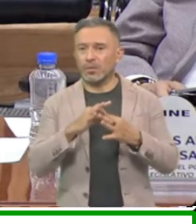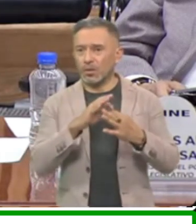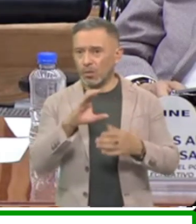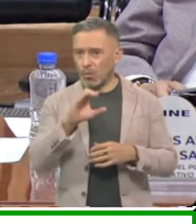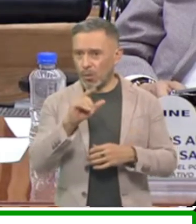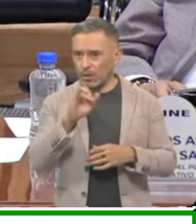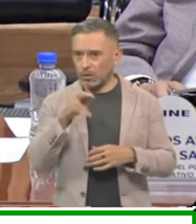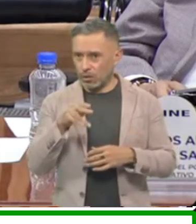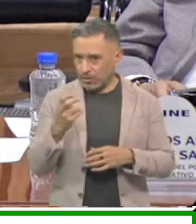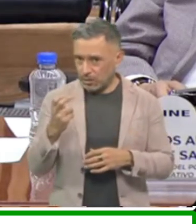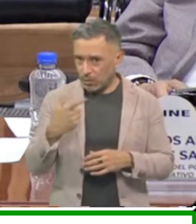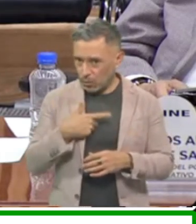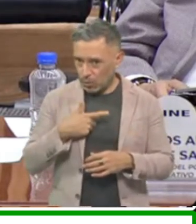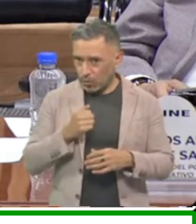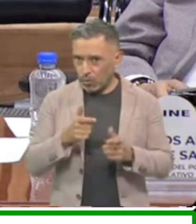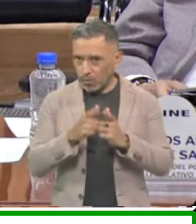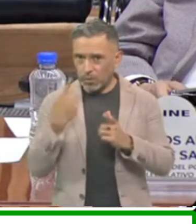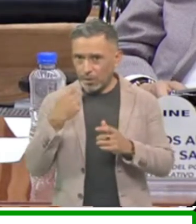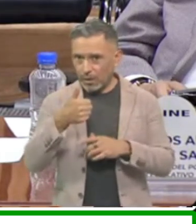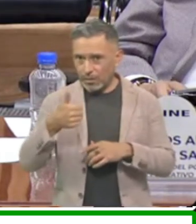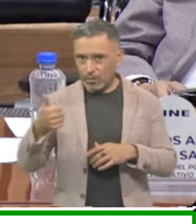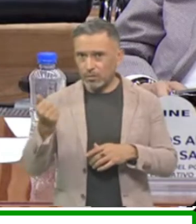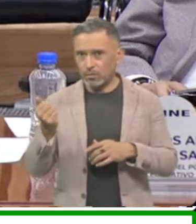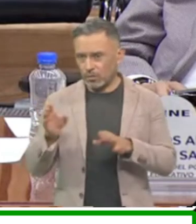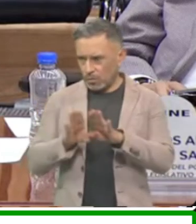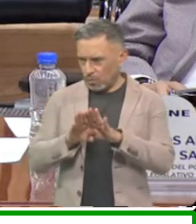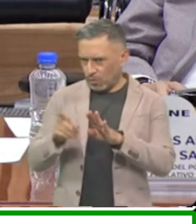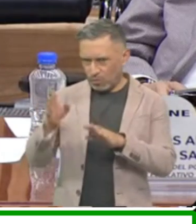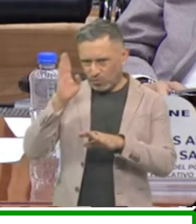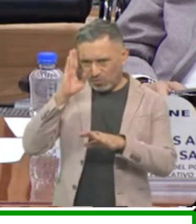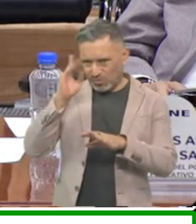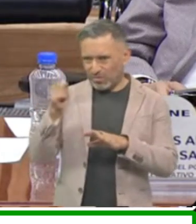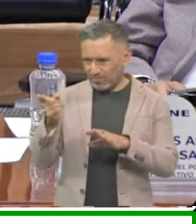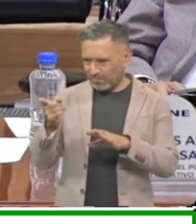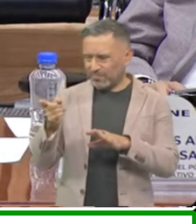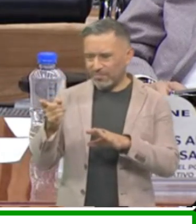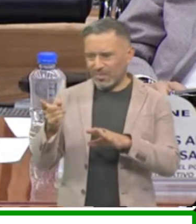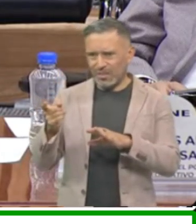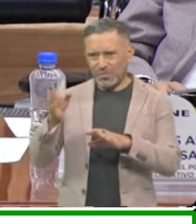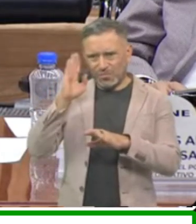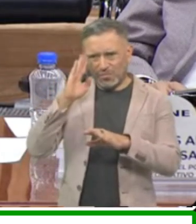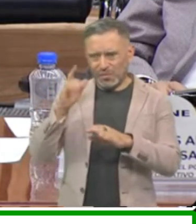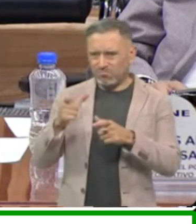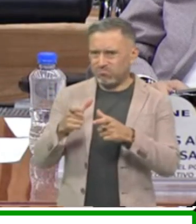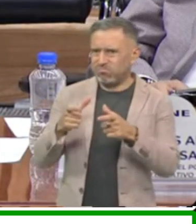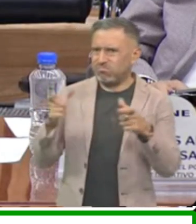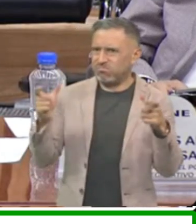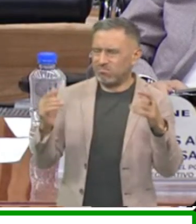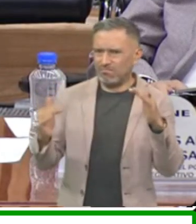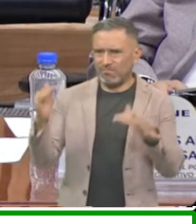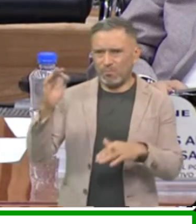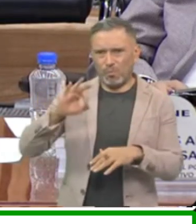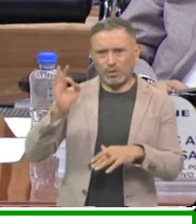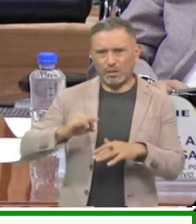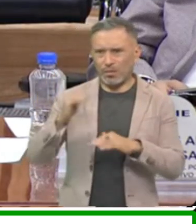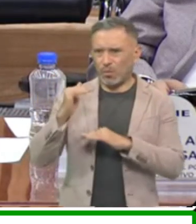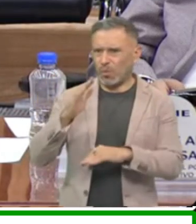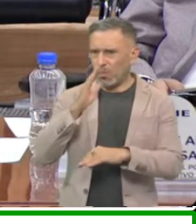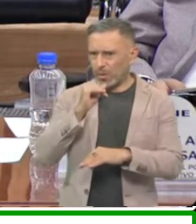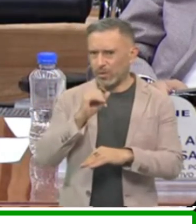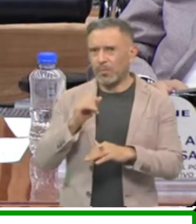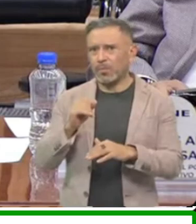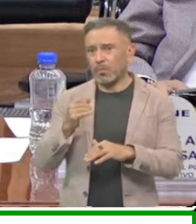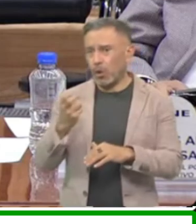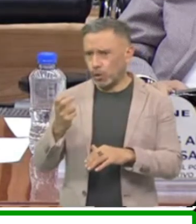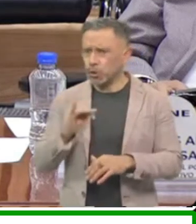partido político. Yo les diría, están sobre representados en las prerrogativas que reciben los partidos minoritarios, pero ahí sí